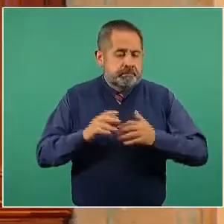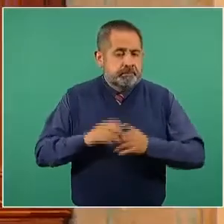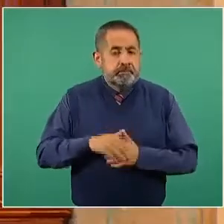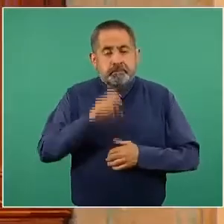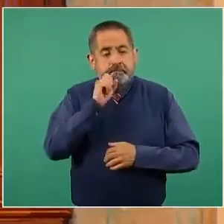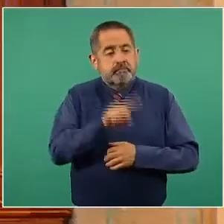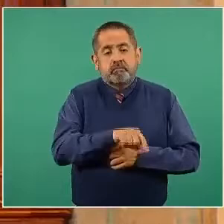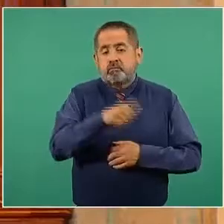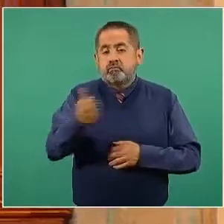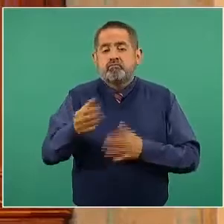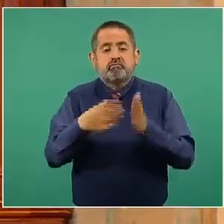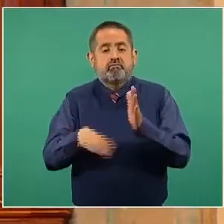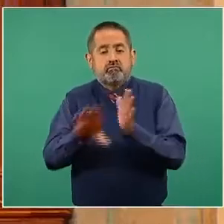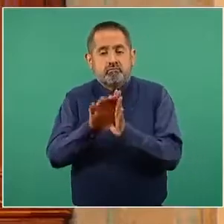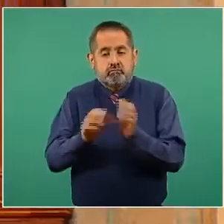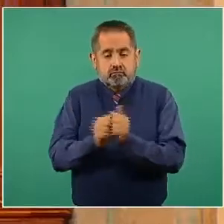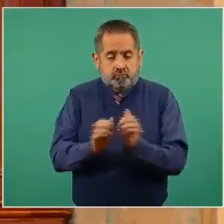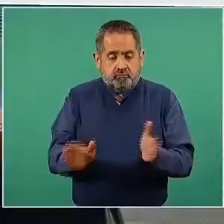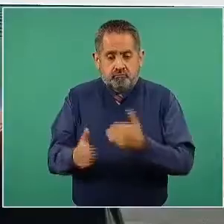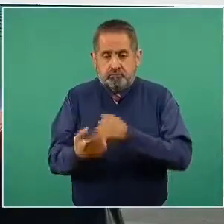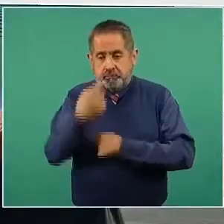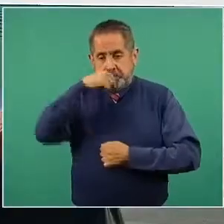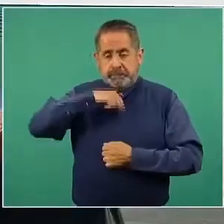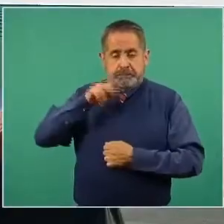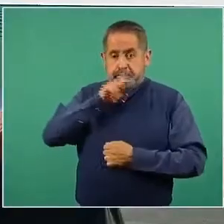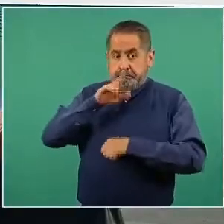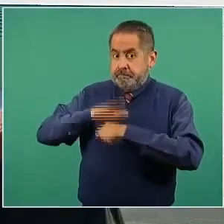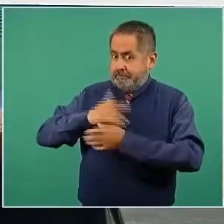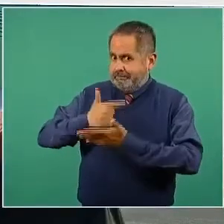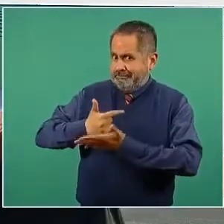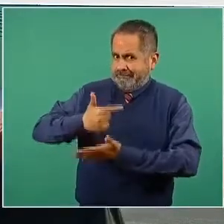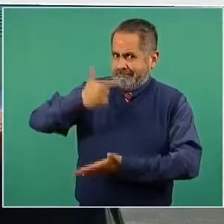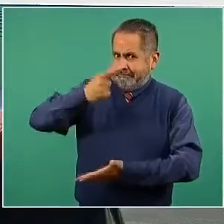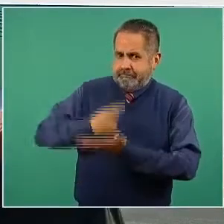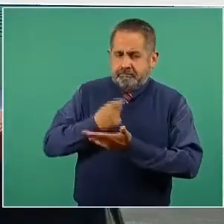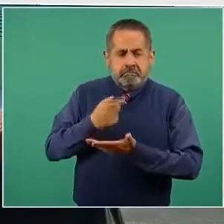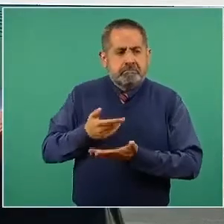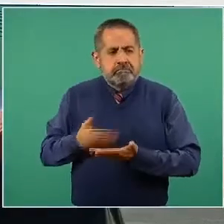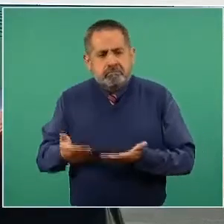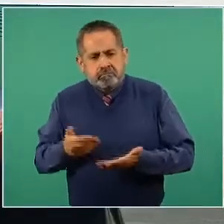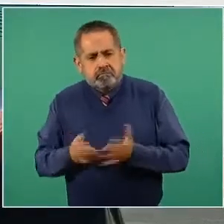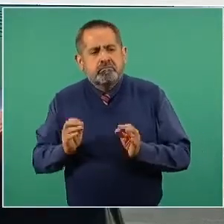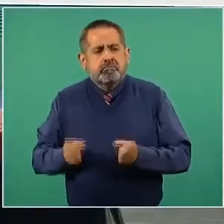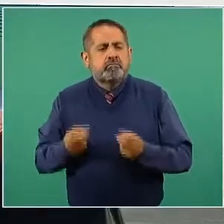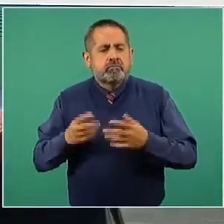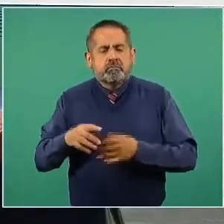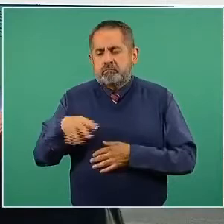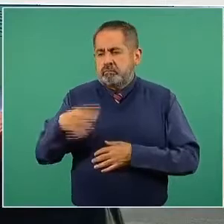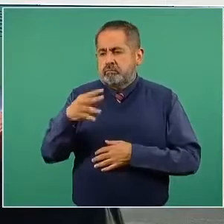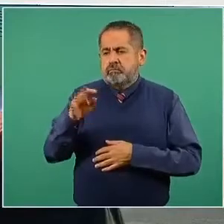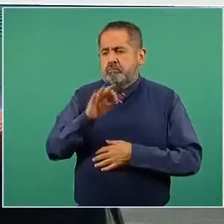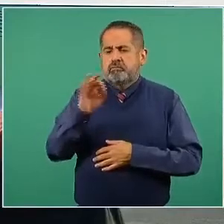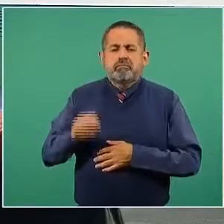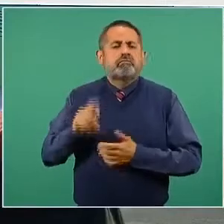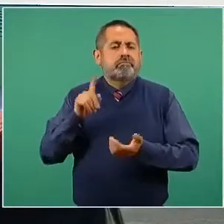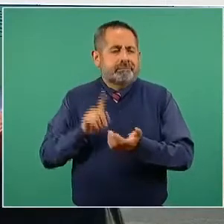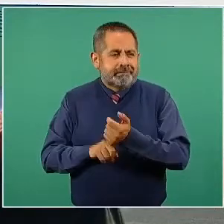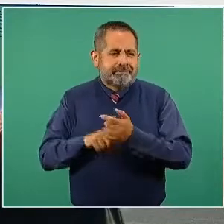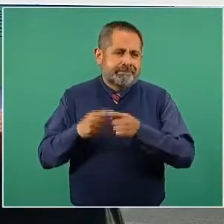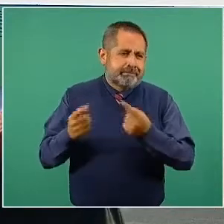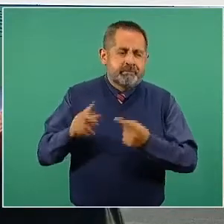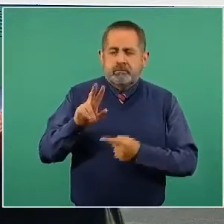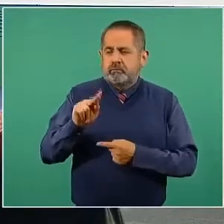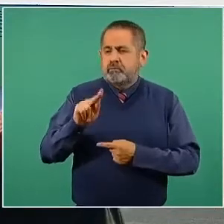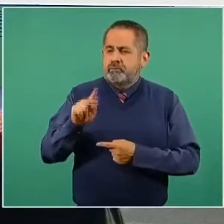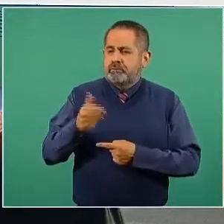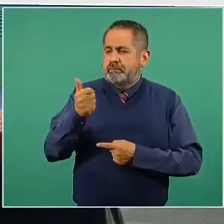las camas con ventilador para los pacientes más críticos, para el día de hoy un 14%, también sin cambios. Y estos dos